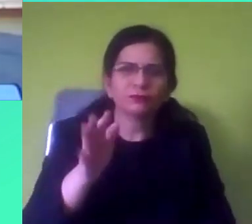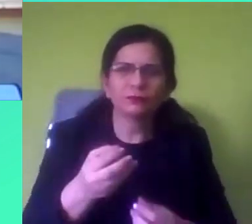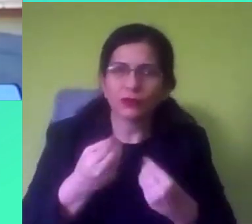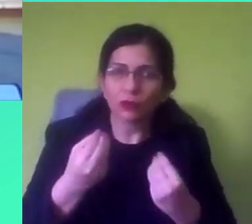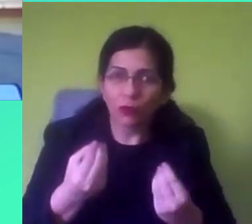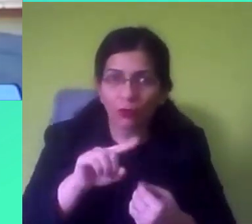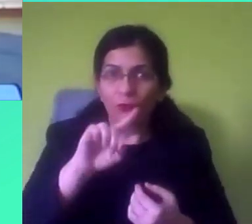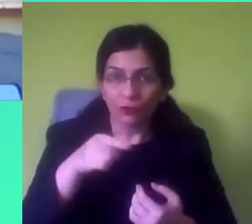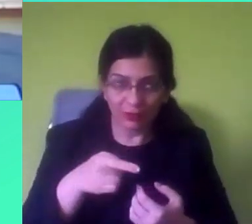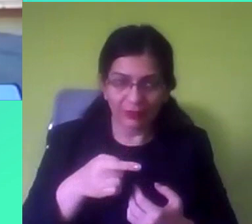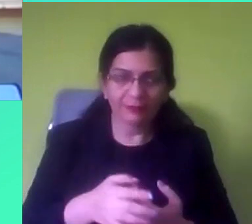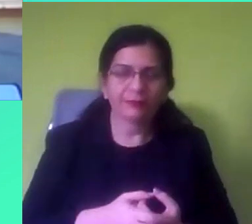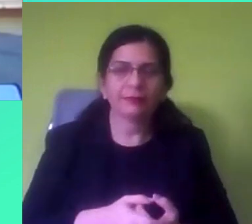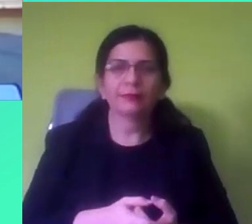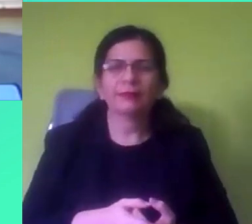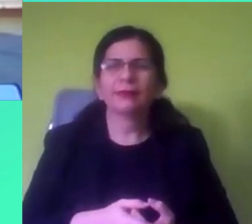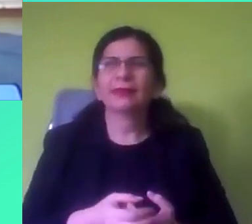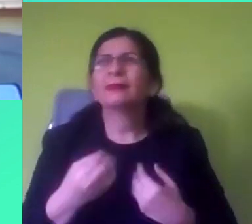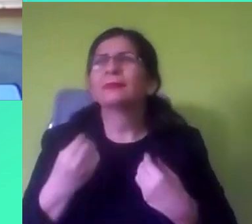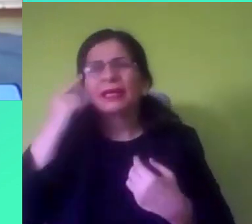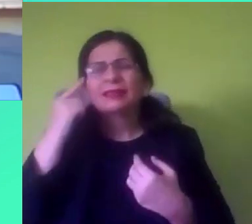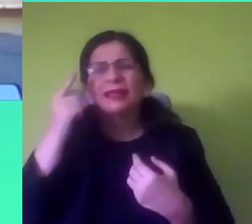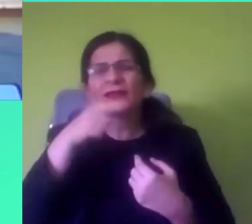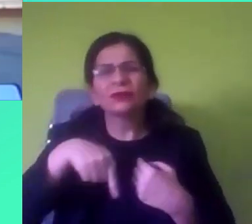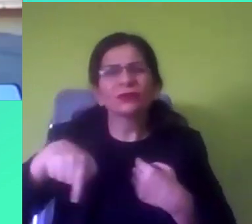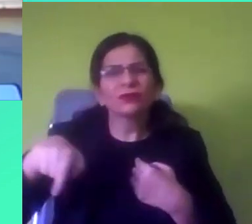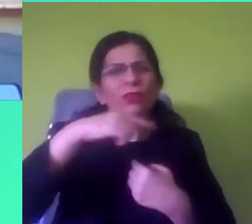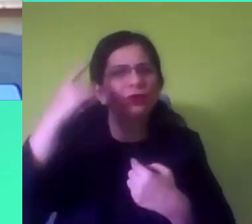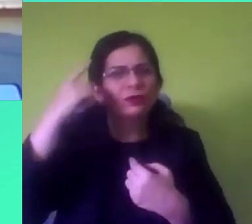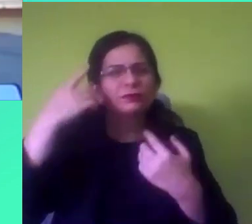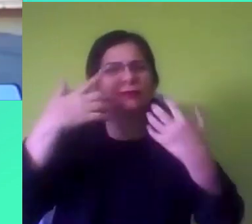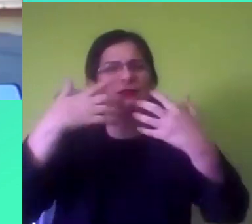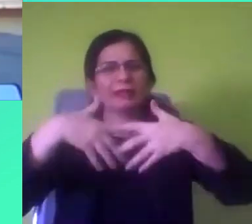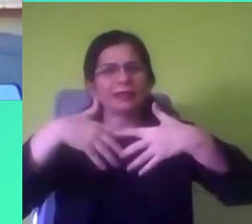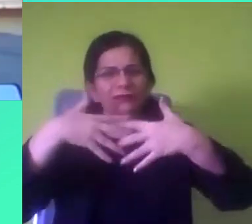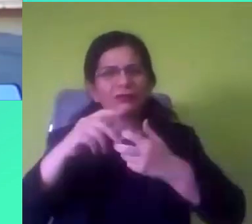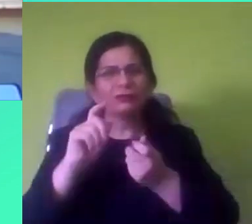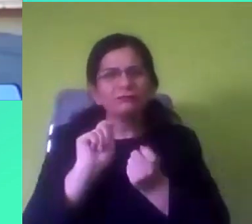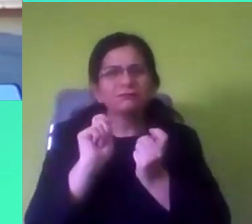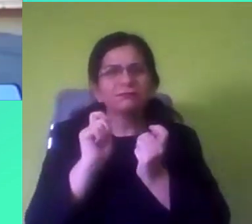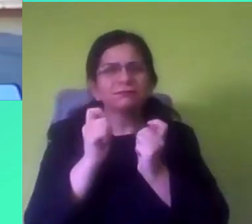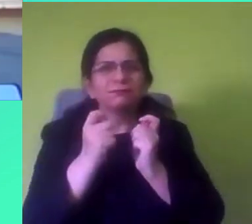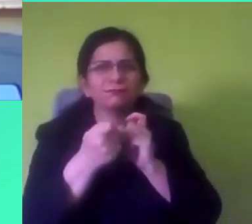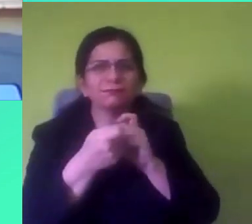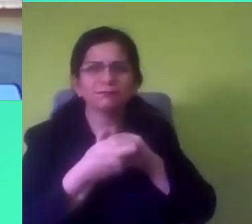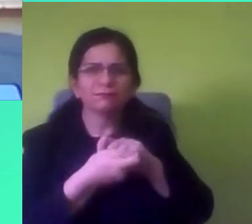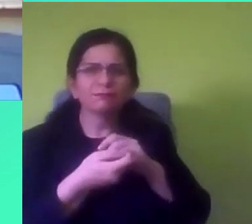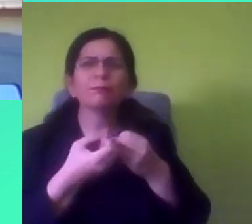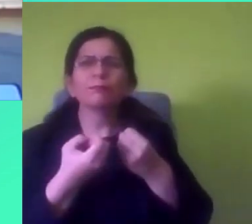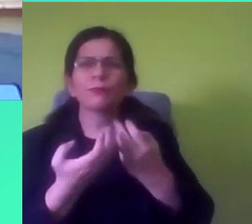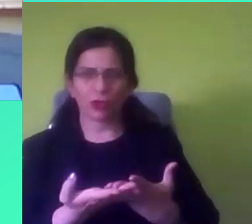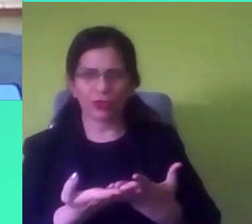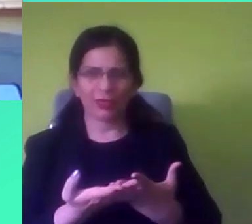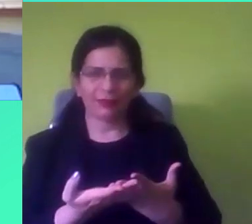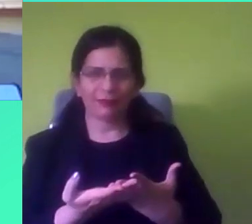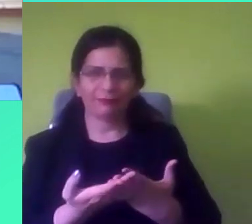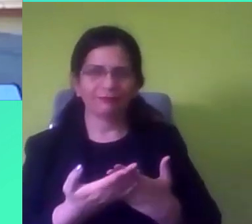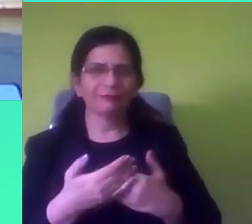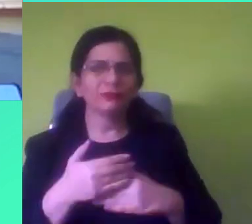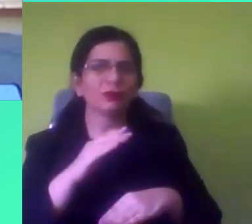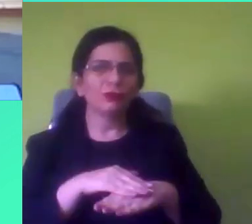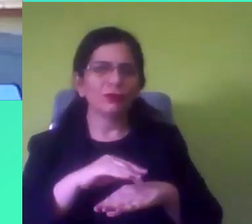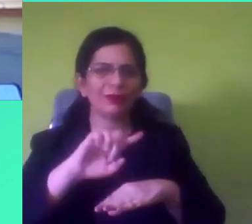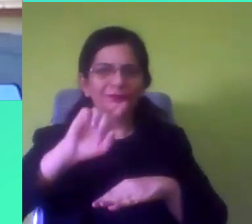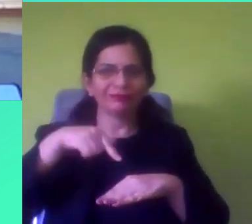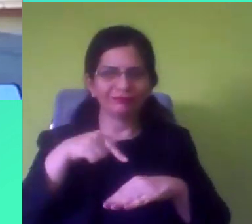Las causas o a qué se debe el cambio climático es, sobre todo el de origen antropogénico, es justamente a las actividades humanas,